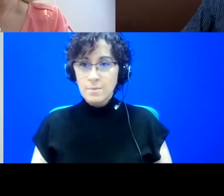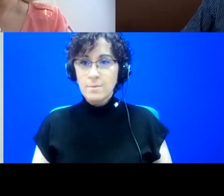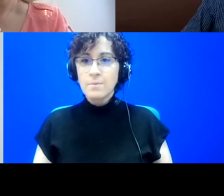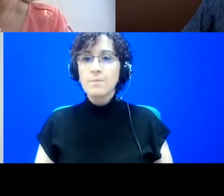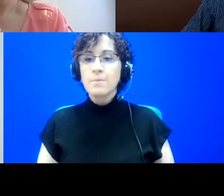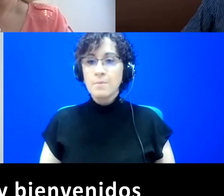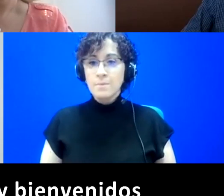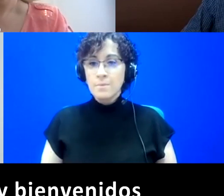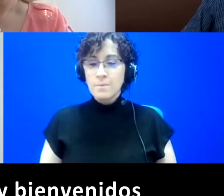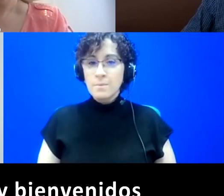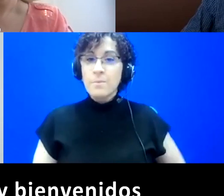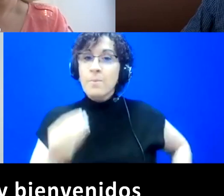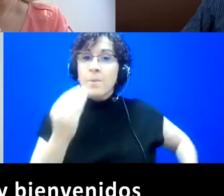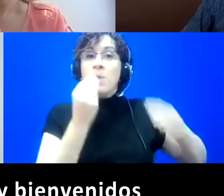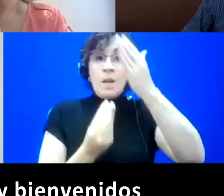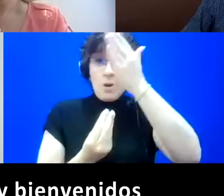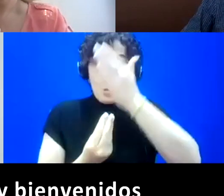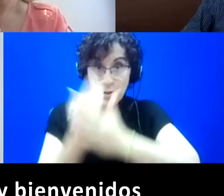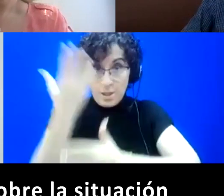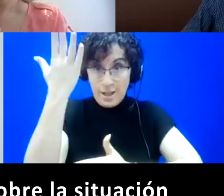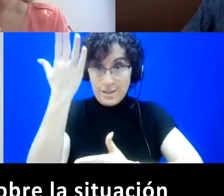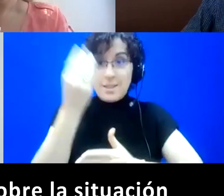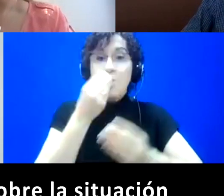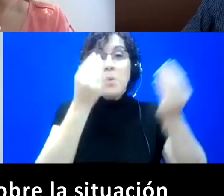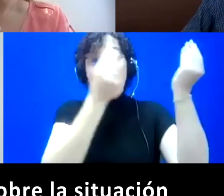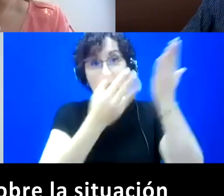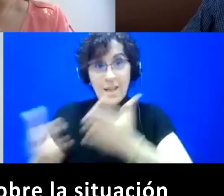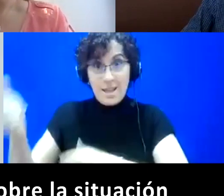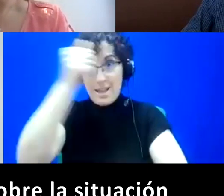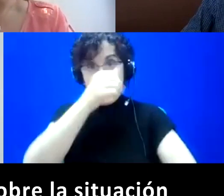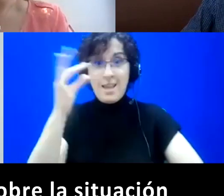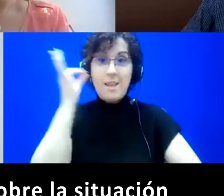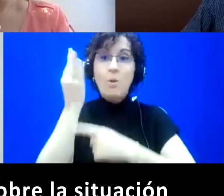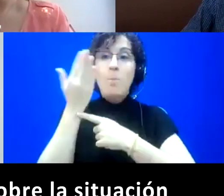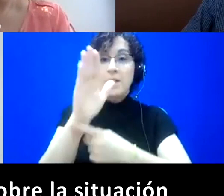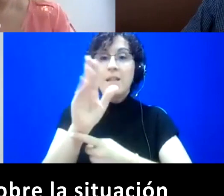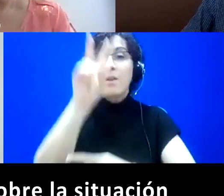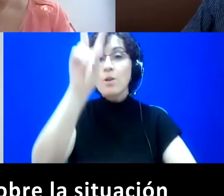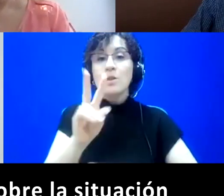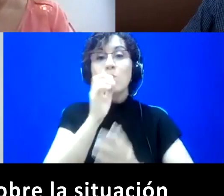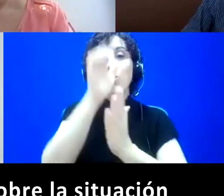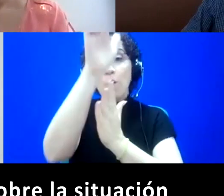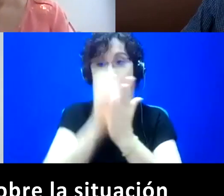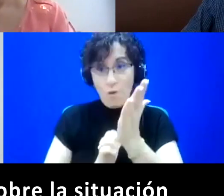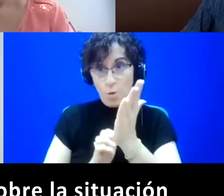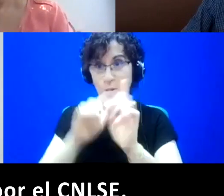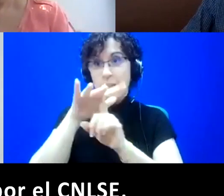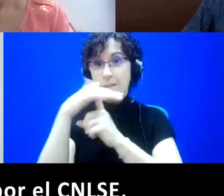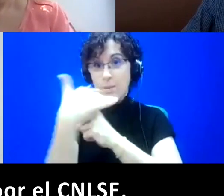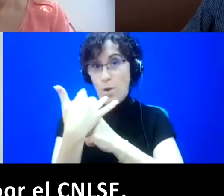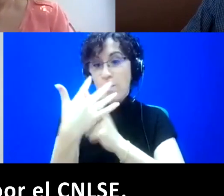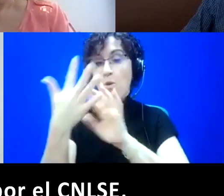Muy buenos días, bienvenidas y bienvenidos a la presentación del segundo informe sobre la situación de la lengua de